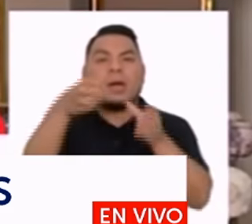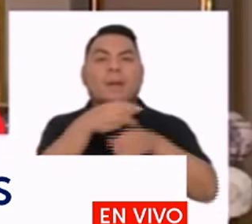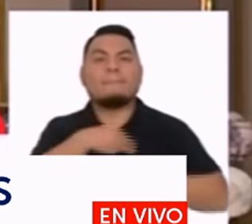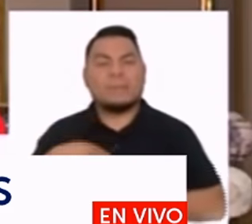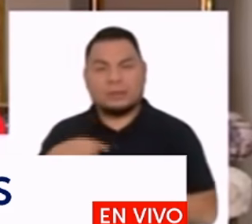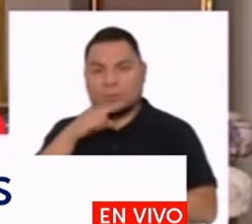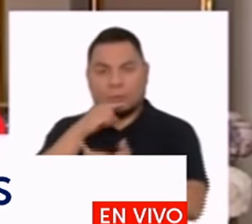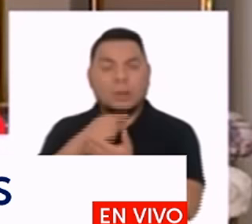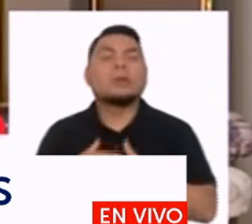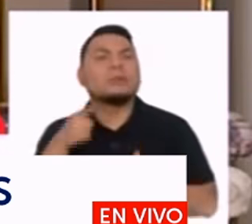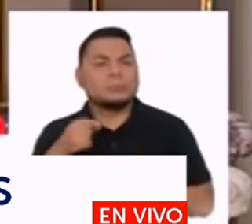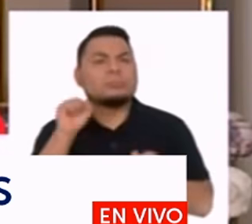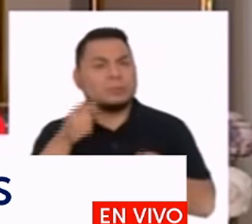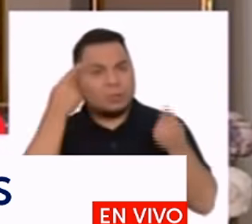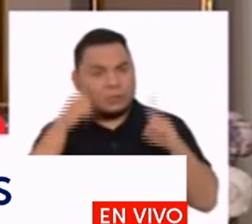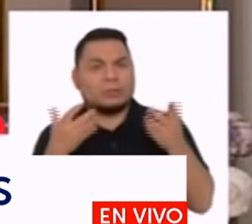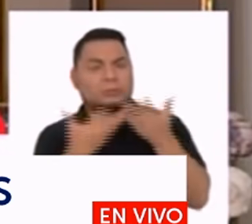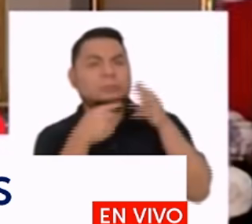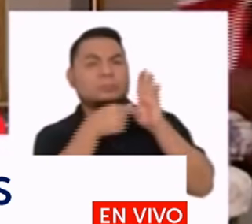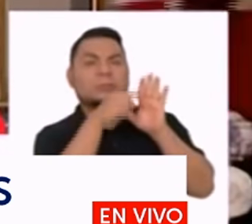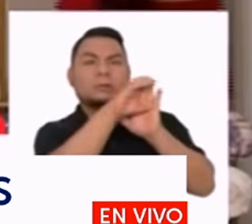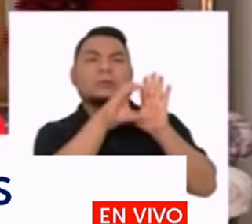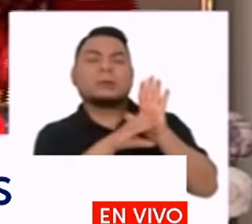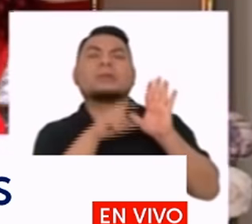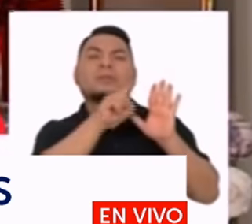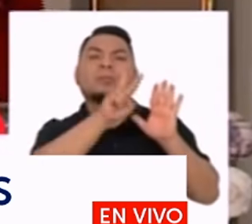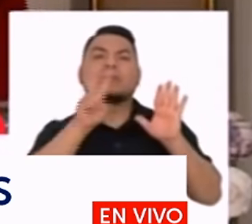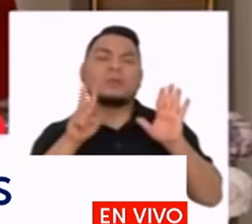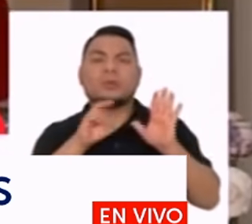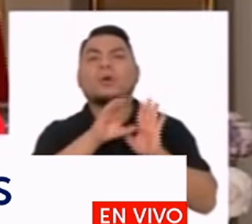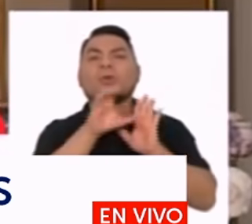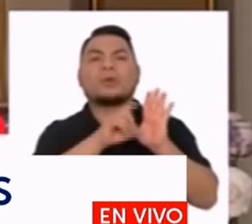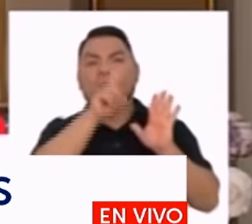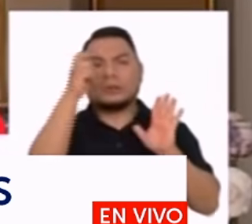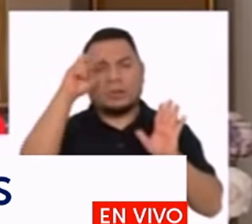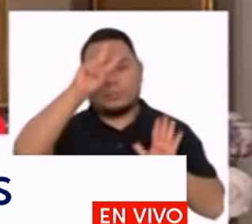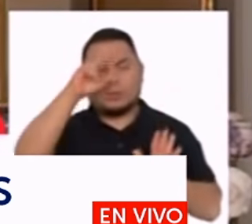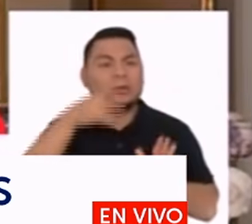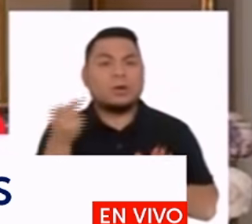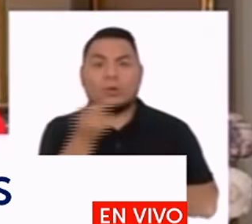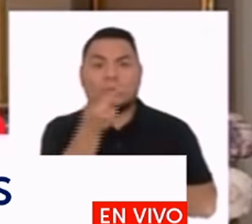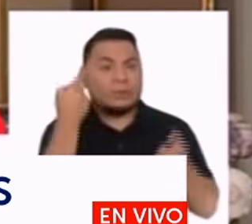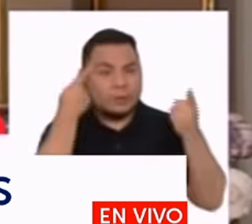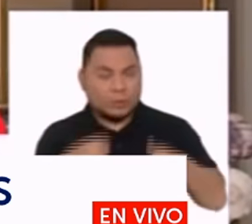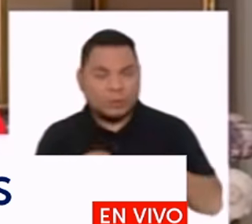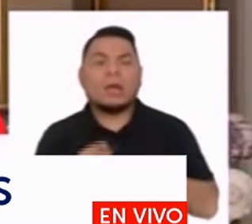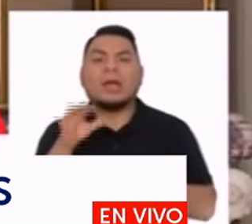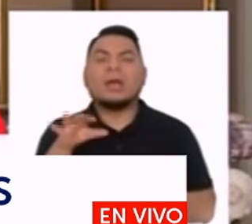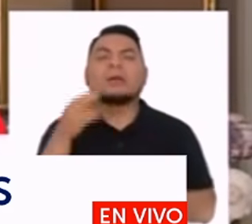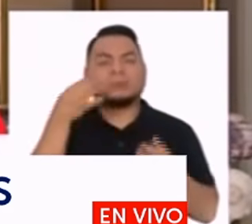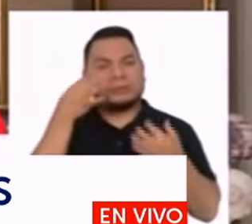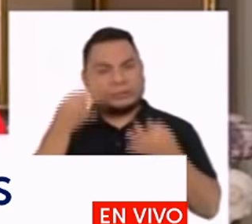de Ministros, de conformidad con el artículo 122 de la Constitución Política del Perú y estando acordado, se